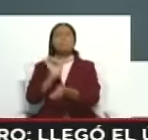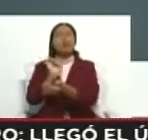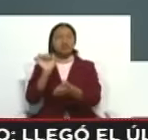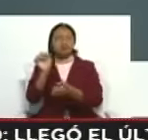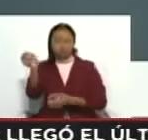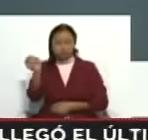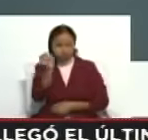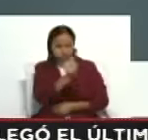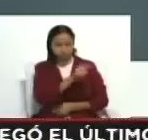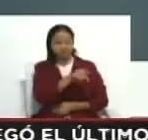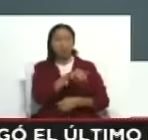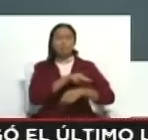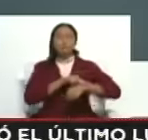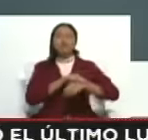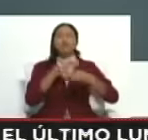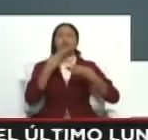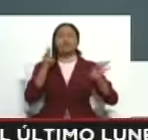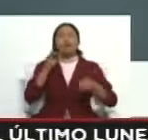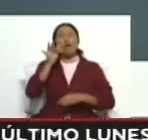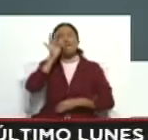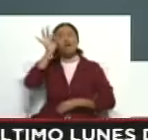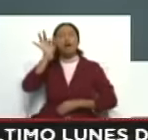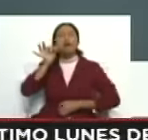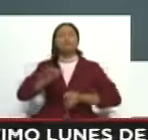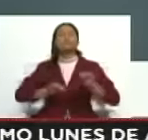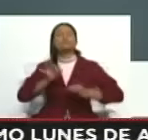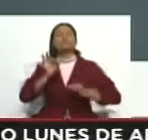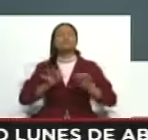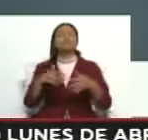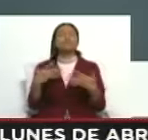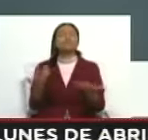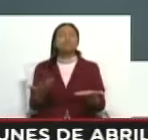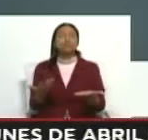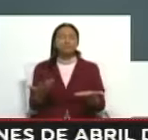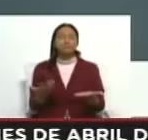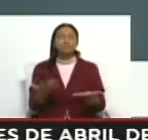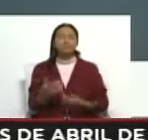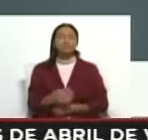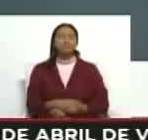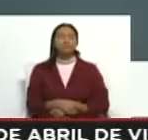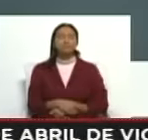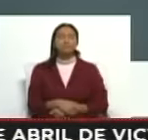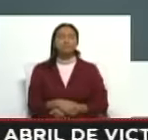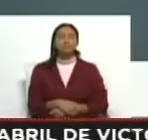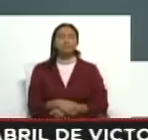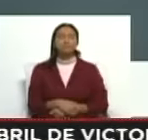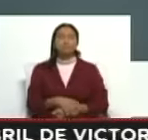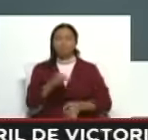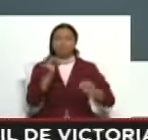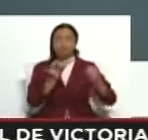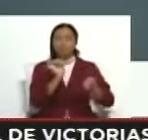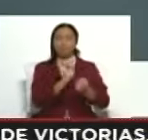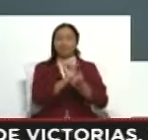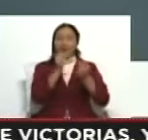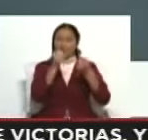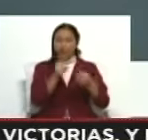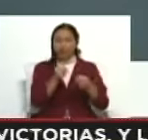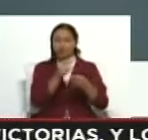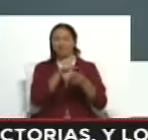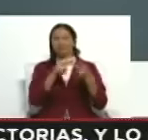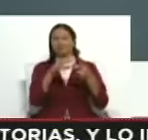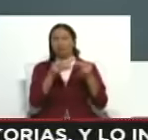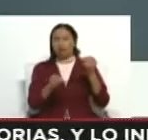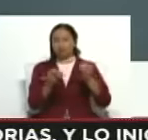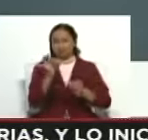Público de cualquiera de esos fiscales generales y de los tribunales de penales y de la llamada en